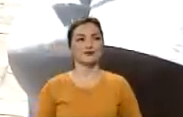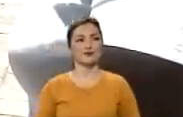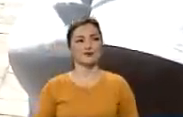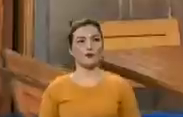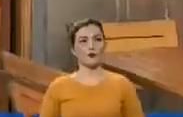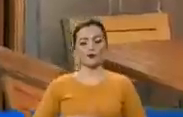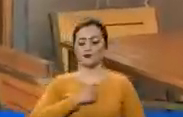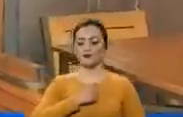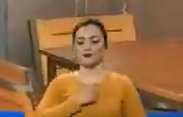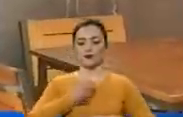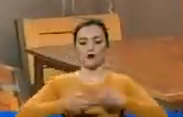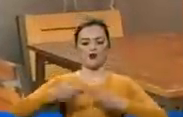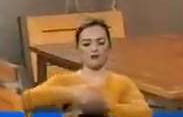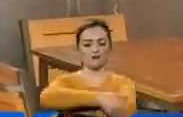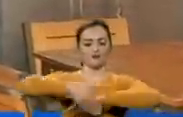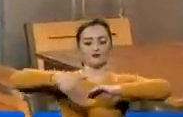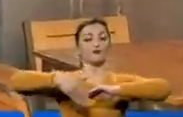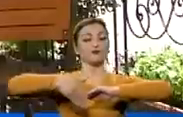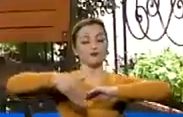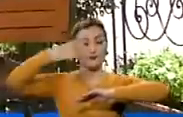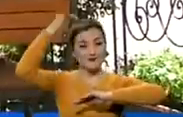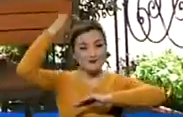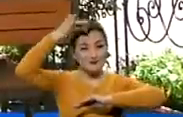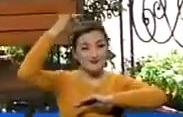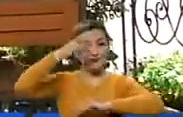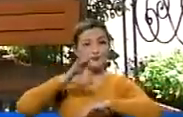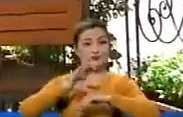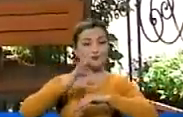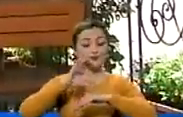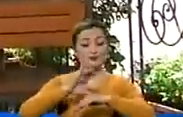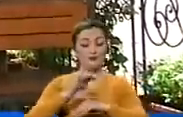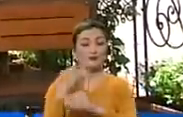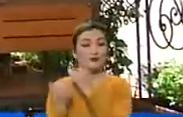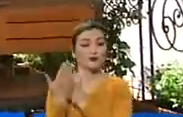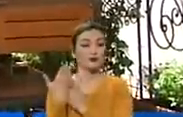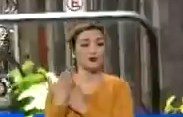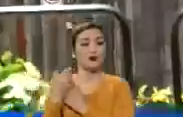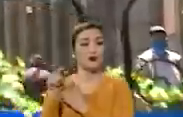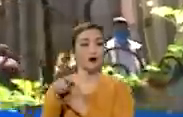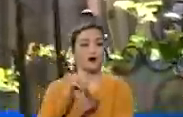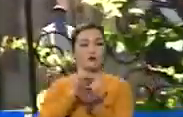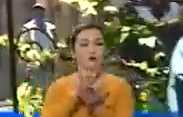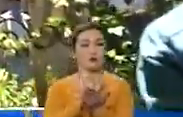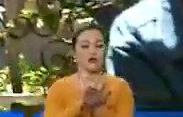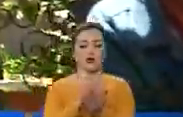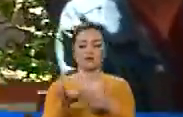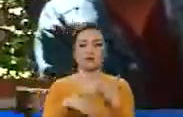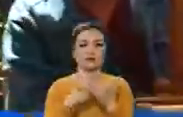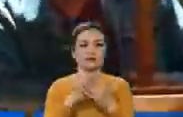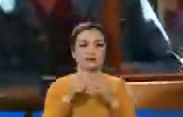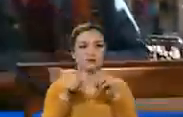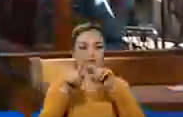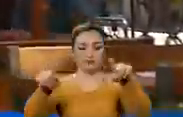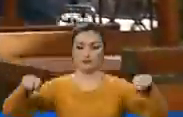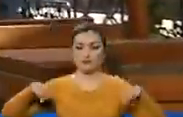tiene un negocio en la calle García Moreno, en el centro histórico de Quito, adaptó el restaurante a la nueva normalidad y ahora tiene una terraza donde